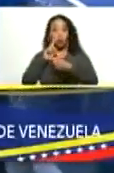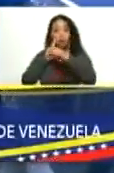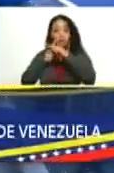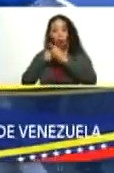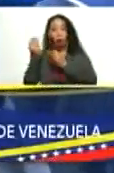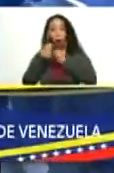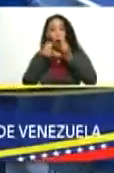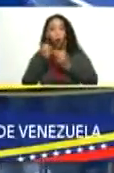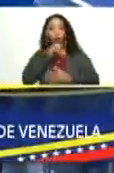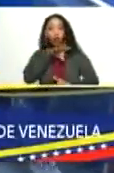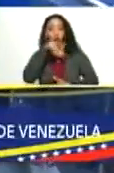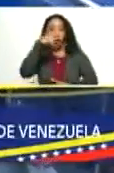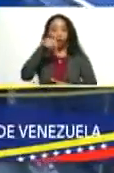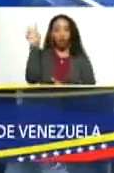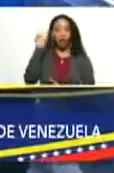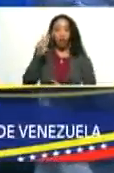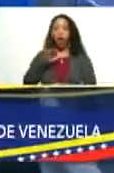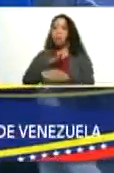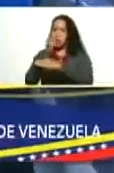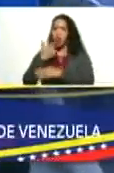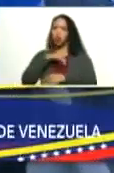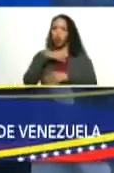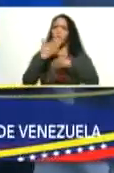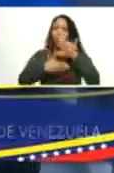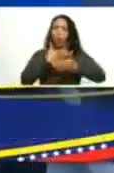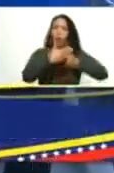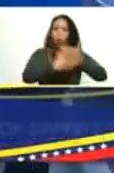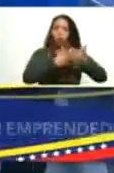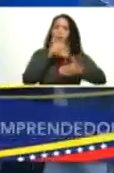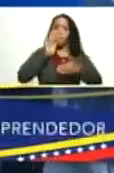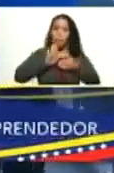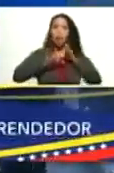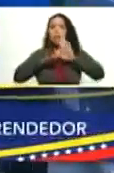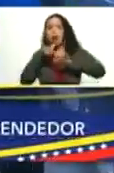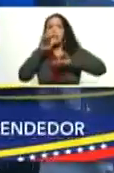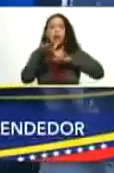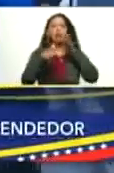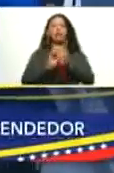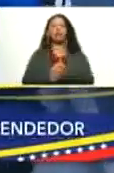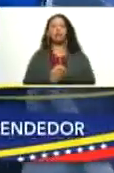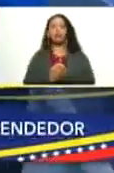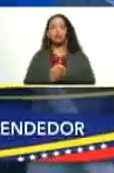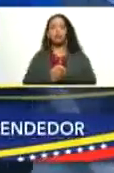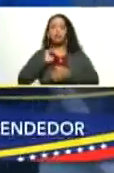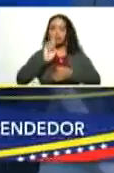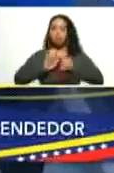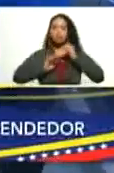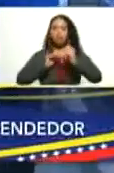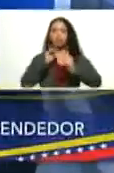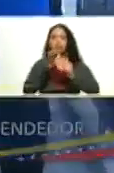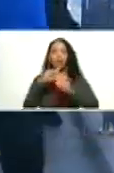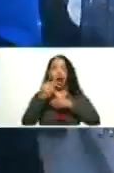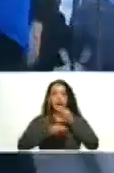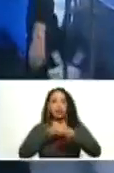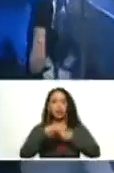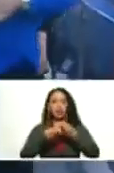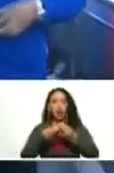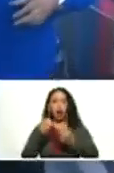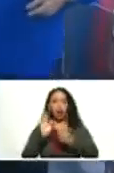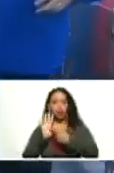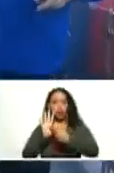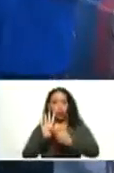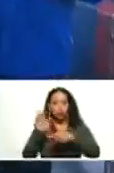historia. Vayamos nosotros, mire, paso a paso, vamos lejos. Paso a paso vamos dejándole a los niños, a